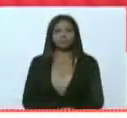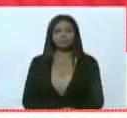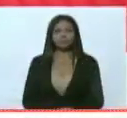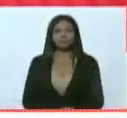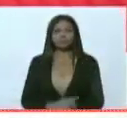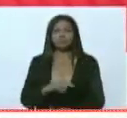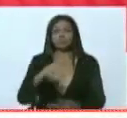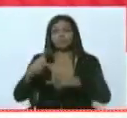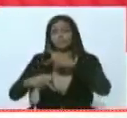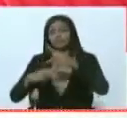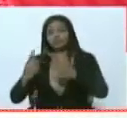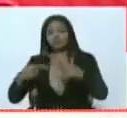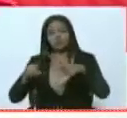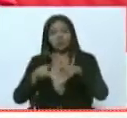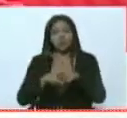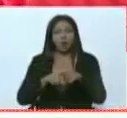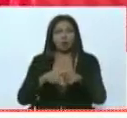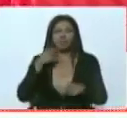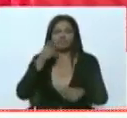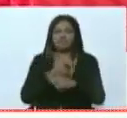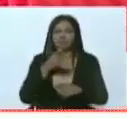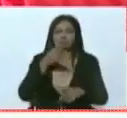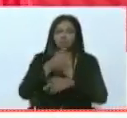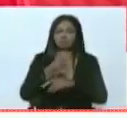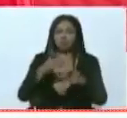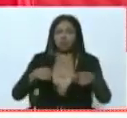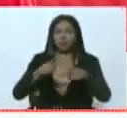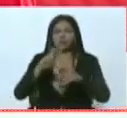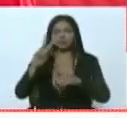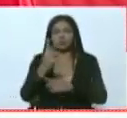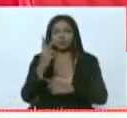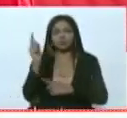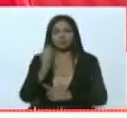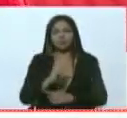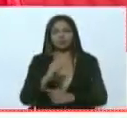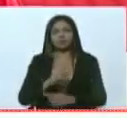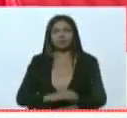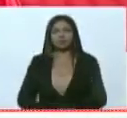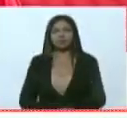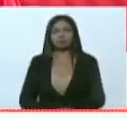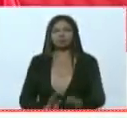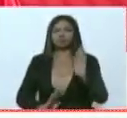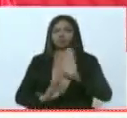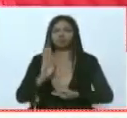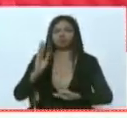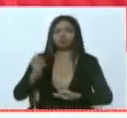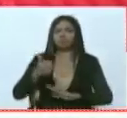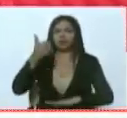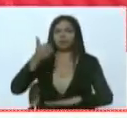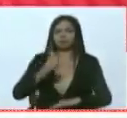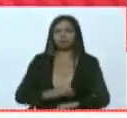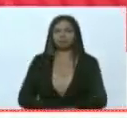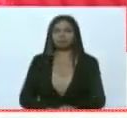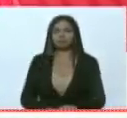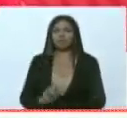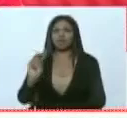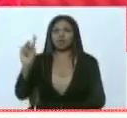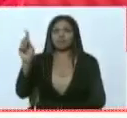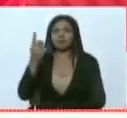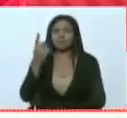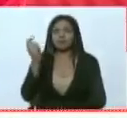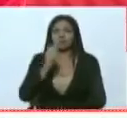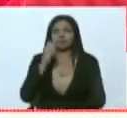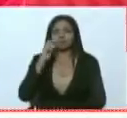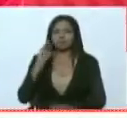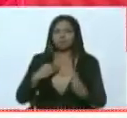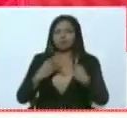Este proceso que nos debe llevar a un segundo semestre superior al primer semestre que acabamos